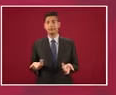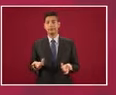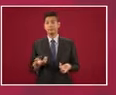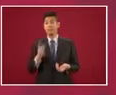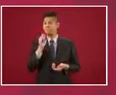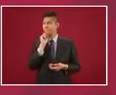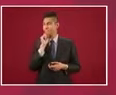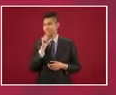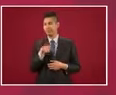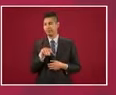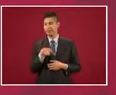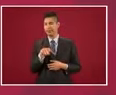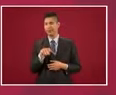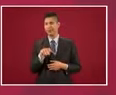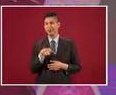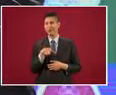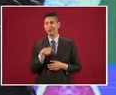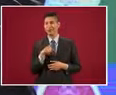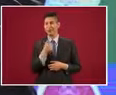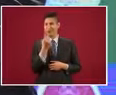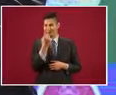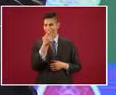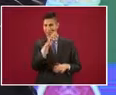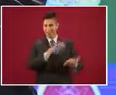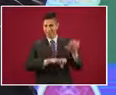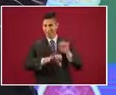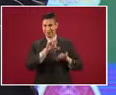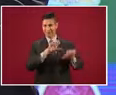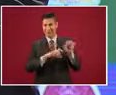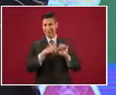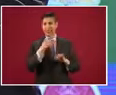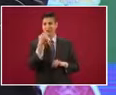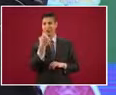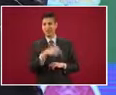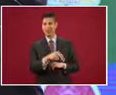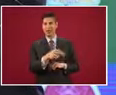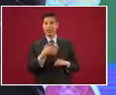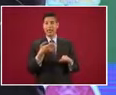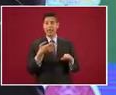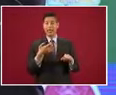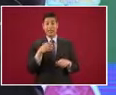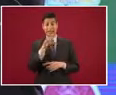había una corporación que se llamaba Estado Mayor Presidencial